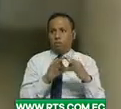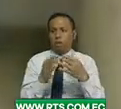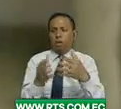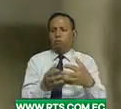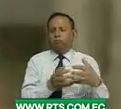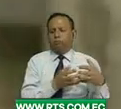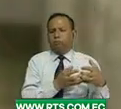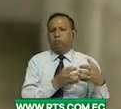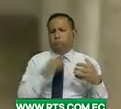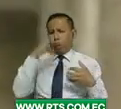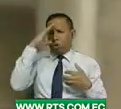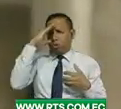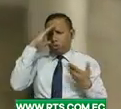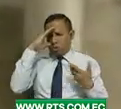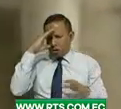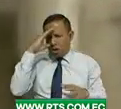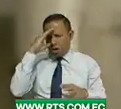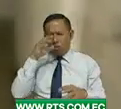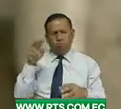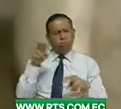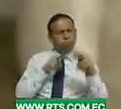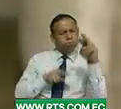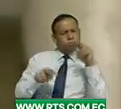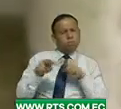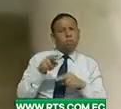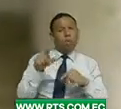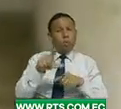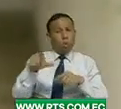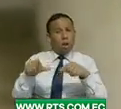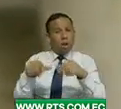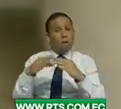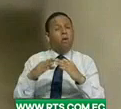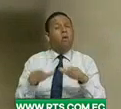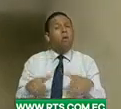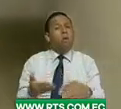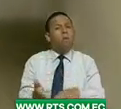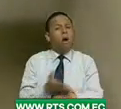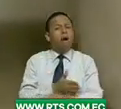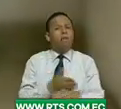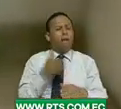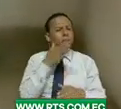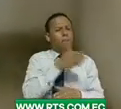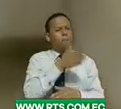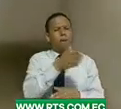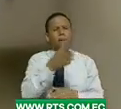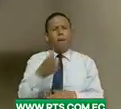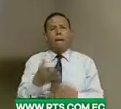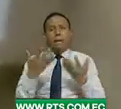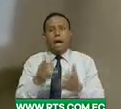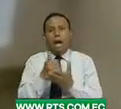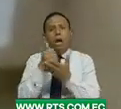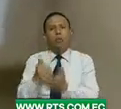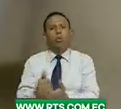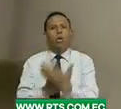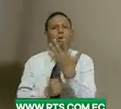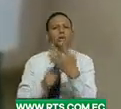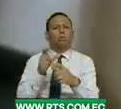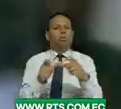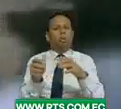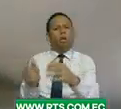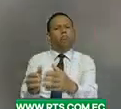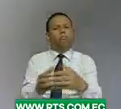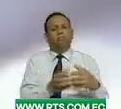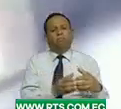Agentes de la policía lograron dar con el lugar del cautiverio. En un operativo efectivo rescataron a los 5 secuestrados y